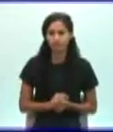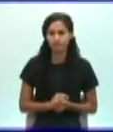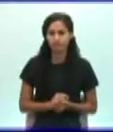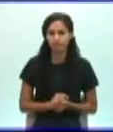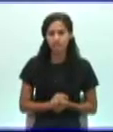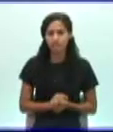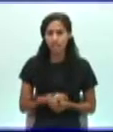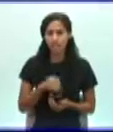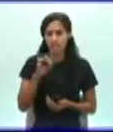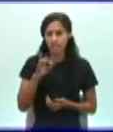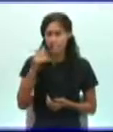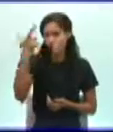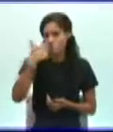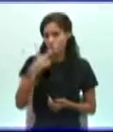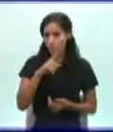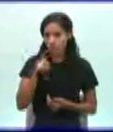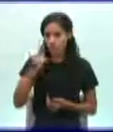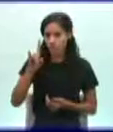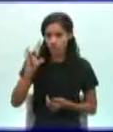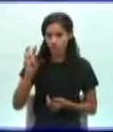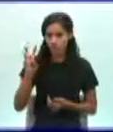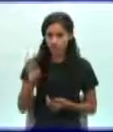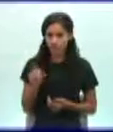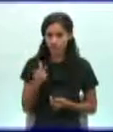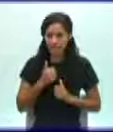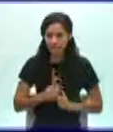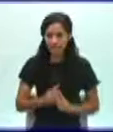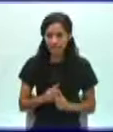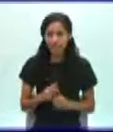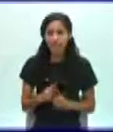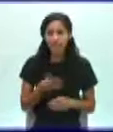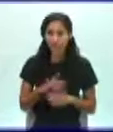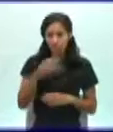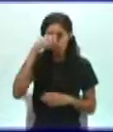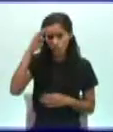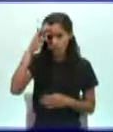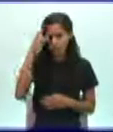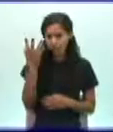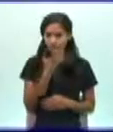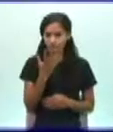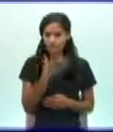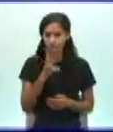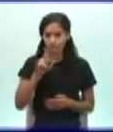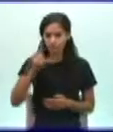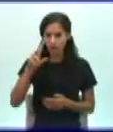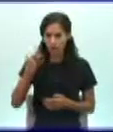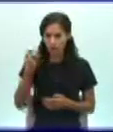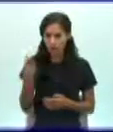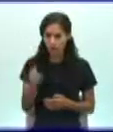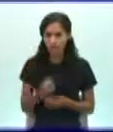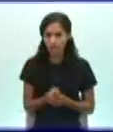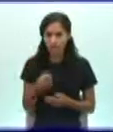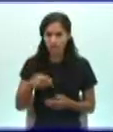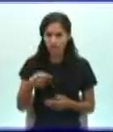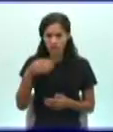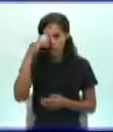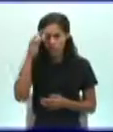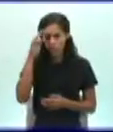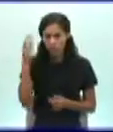El 7 de abril de 1930 nace en Santiago de Cuba Vilma Espín Guilloy, heroína de la República de Cuba.